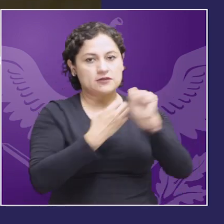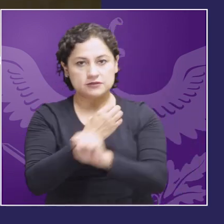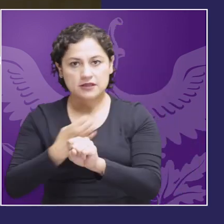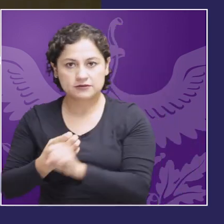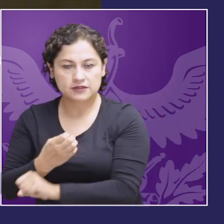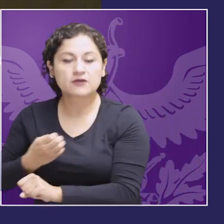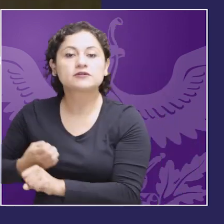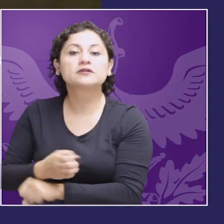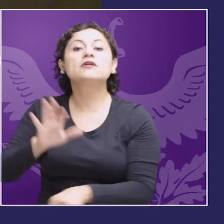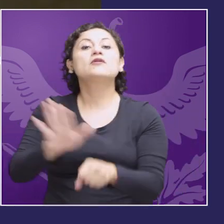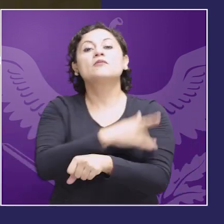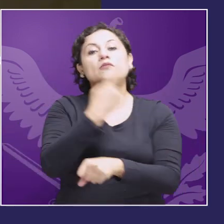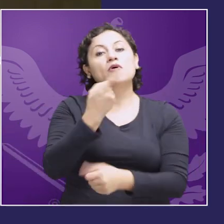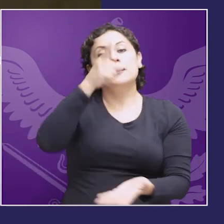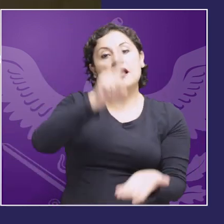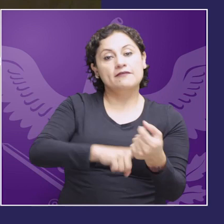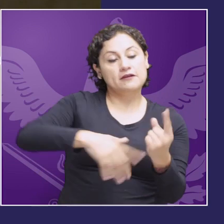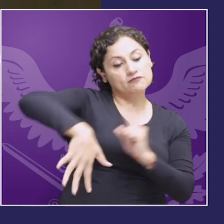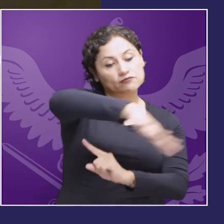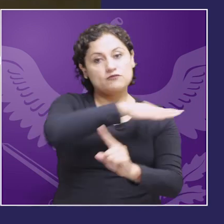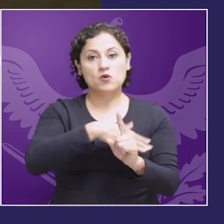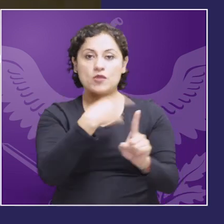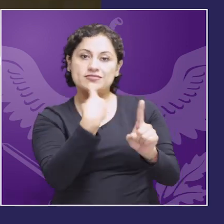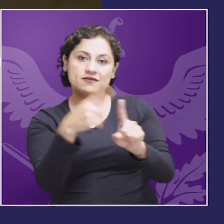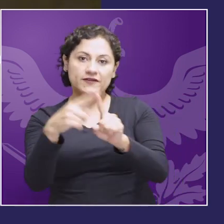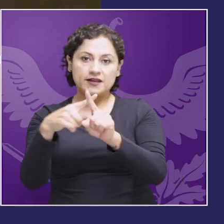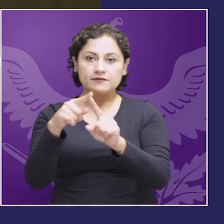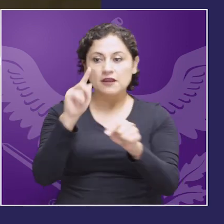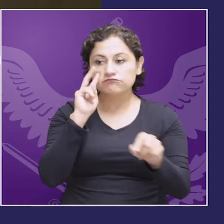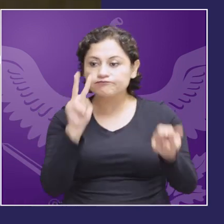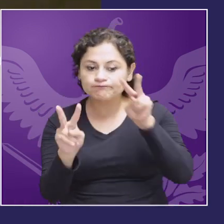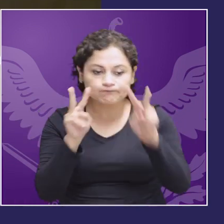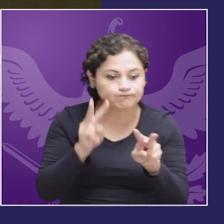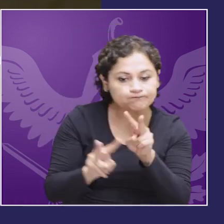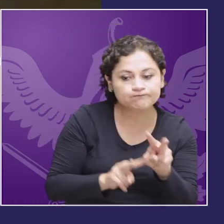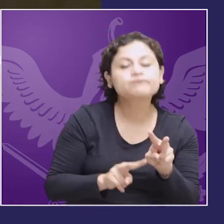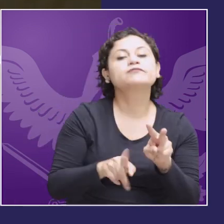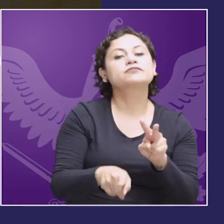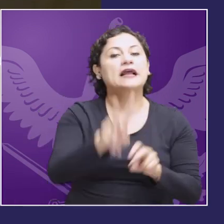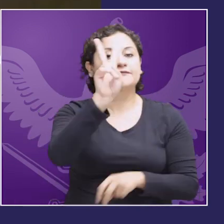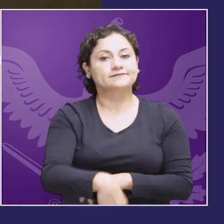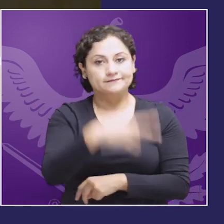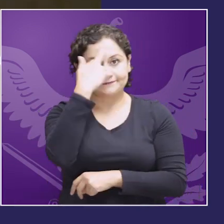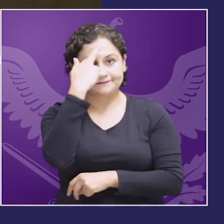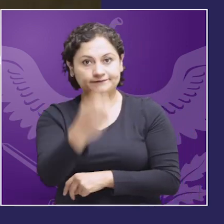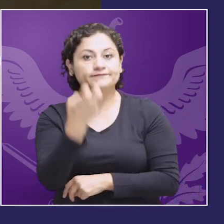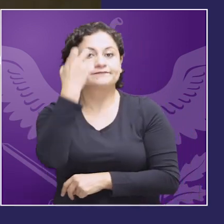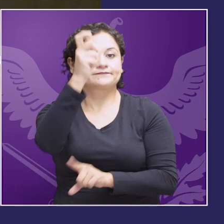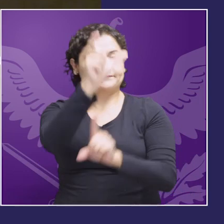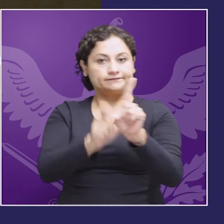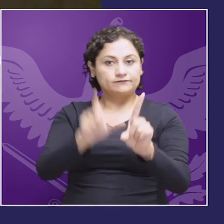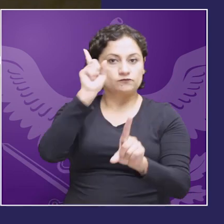diferencias importantes de estado a estado en la manera, en los elementos objetivos que toman en cuenta